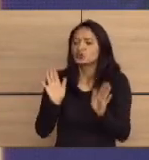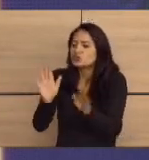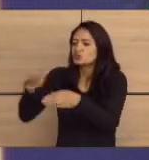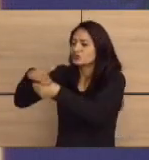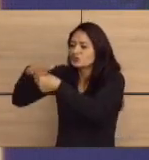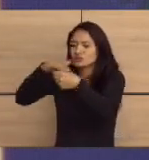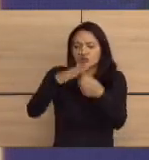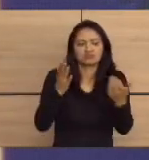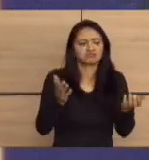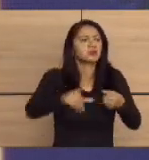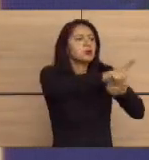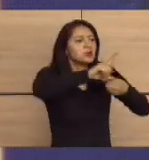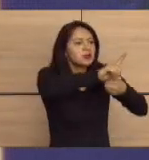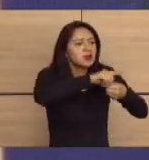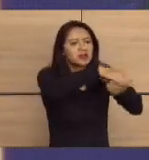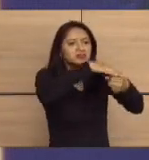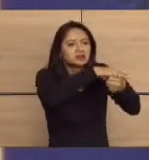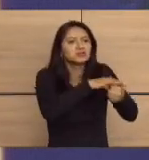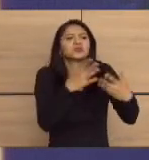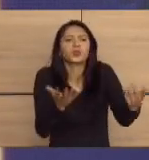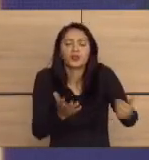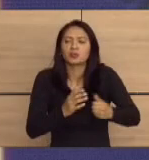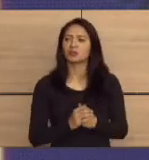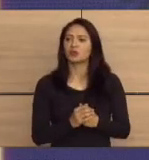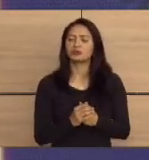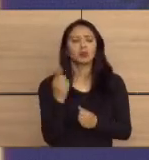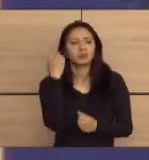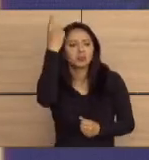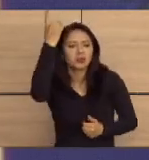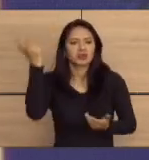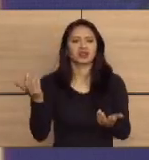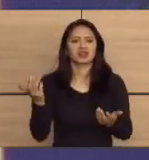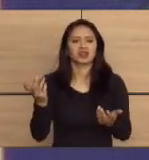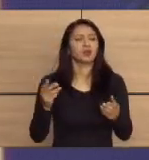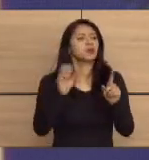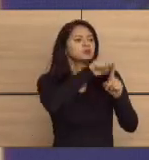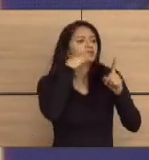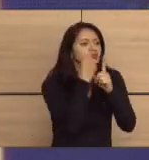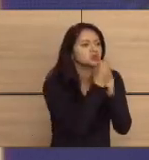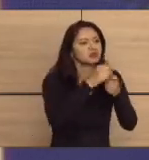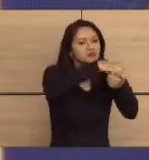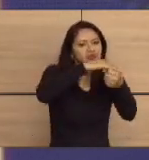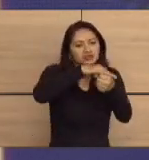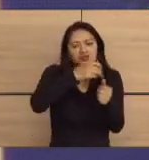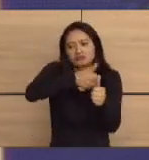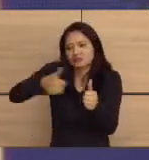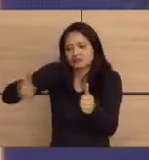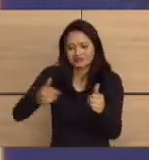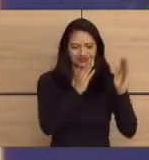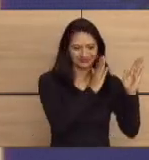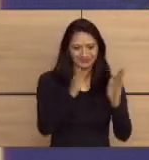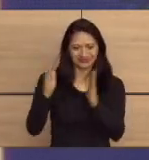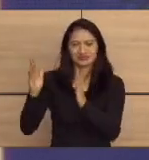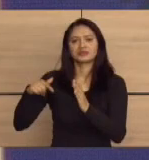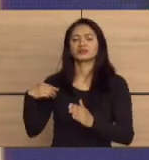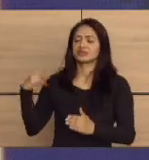en su localidad, problemáticas de orden político, de orden social. En ese orden de ideas, la